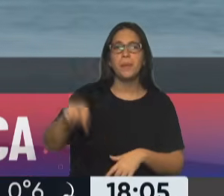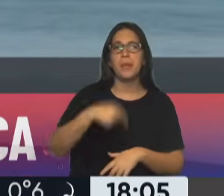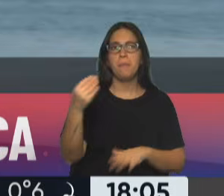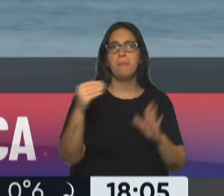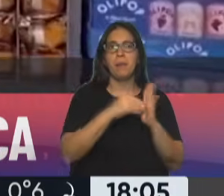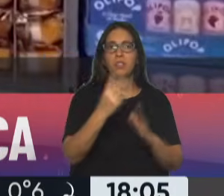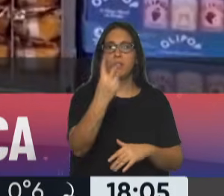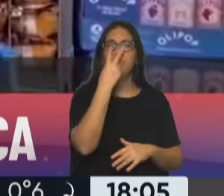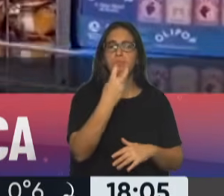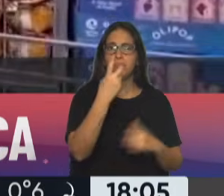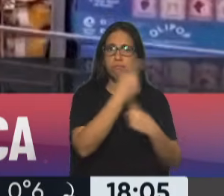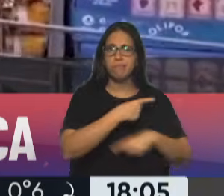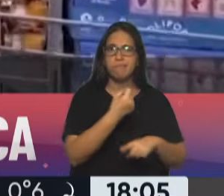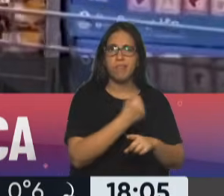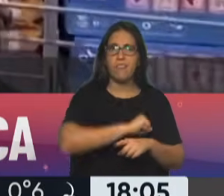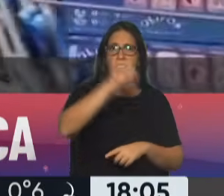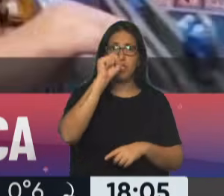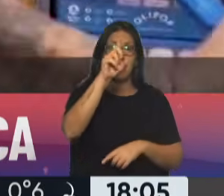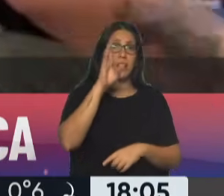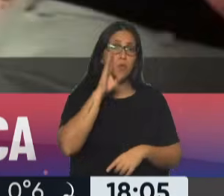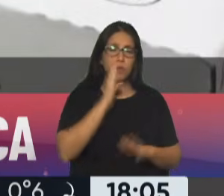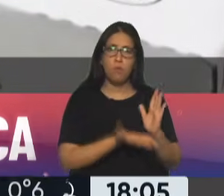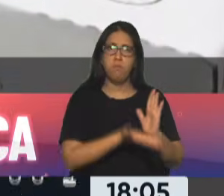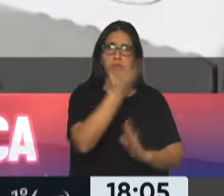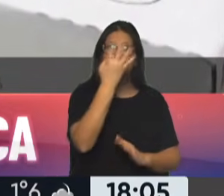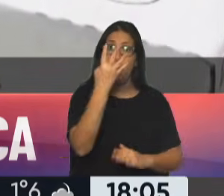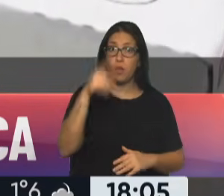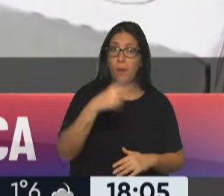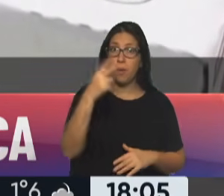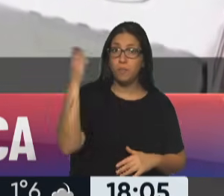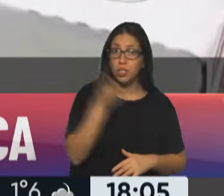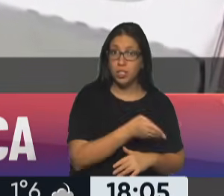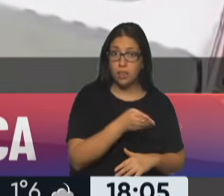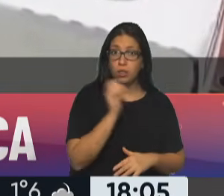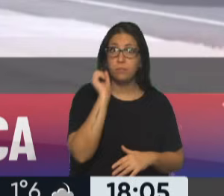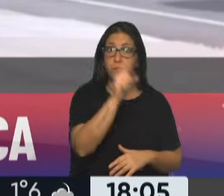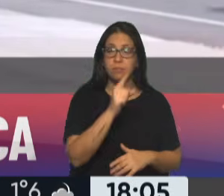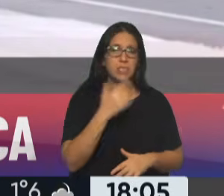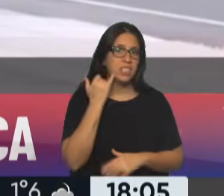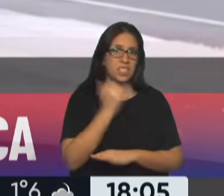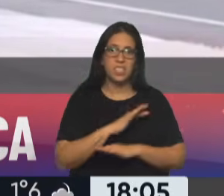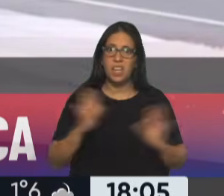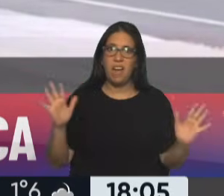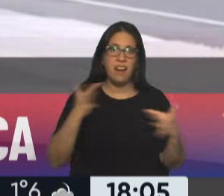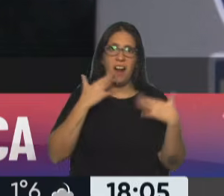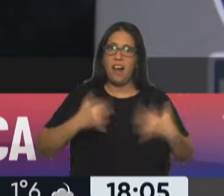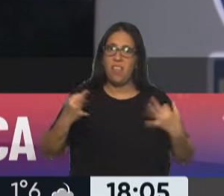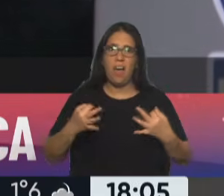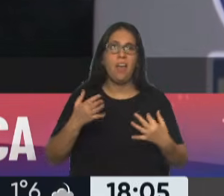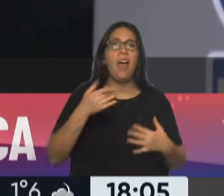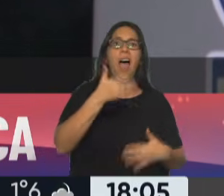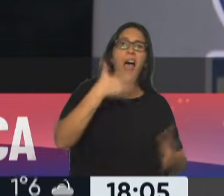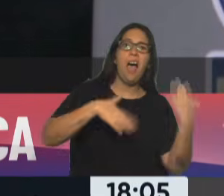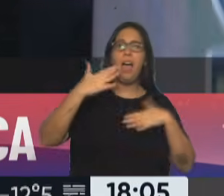de la energía y en la inflación de Estados Unidos, que llegó al 4,2%, son una realidad que los discursos no pueden